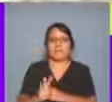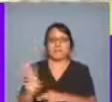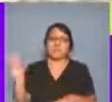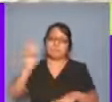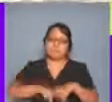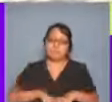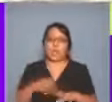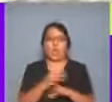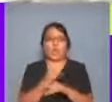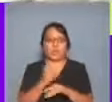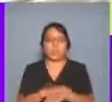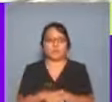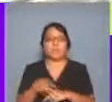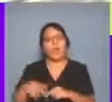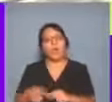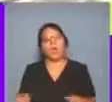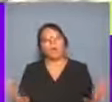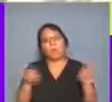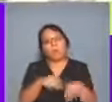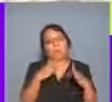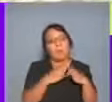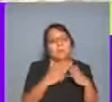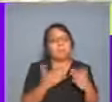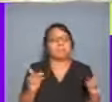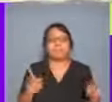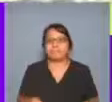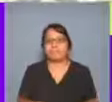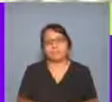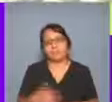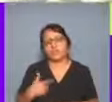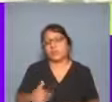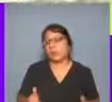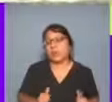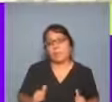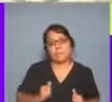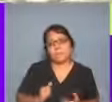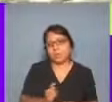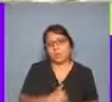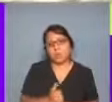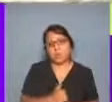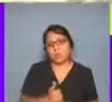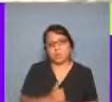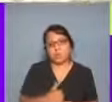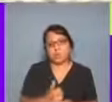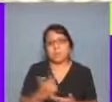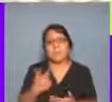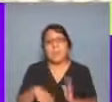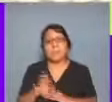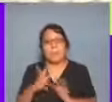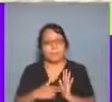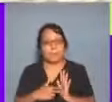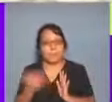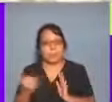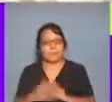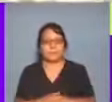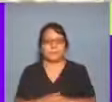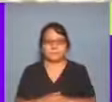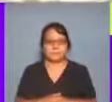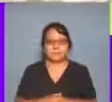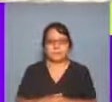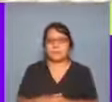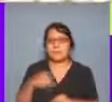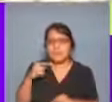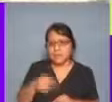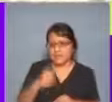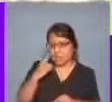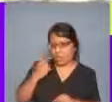Santana ahora para regresar no s quiero volver pero Esperaré a ver si sigue el urbano porque es el que más problema tiene y y en estos días que